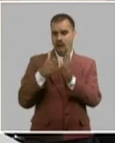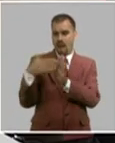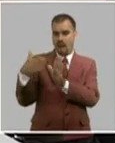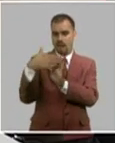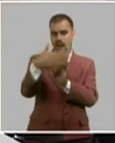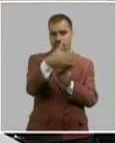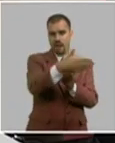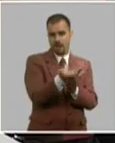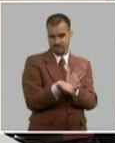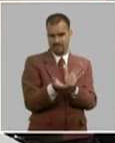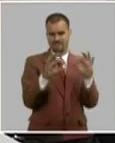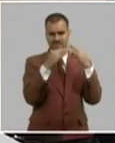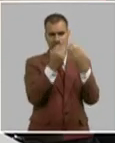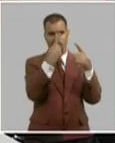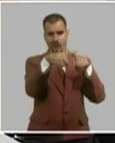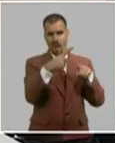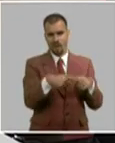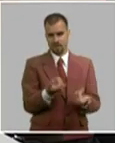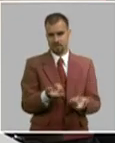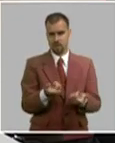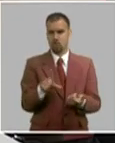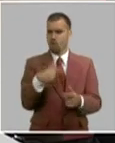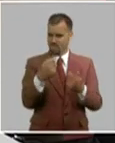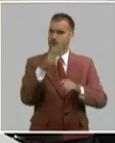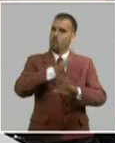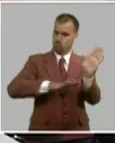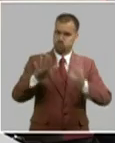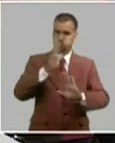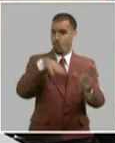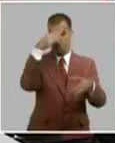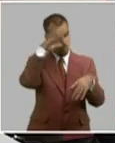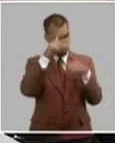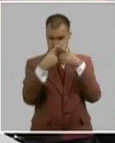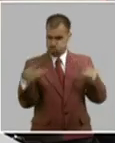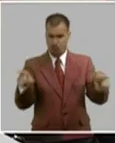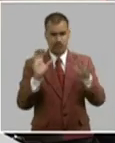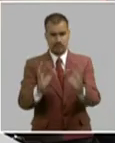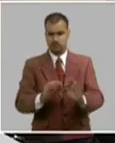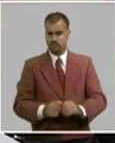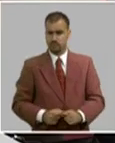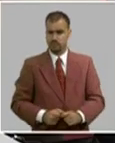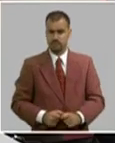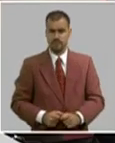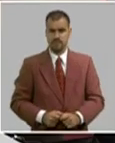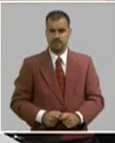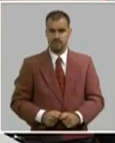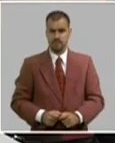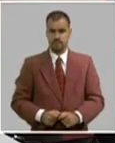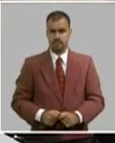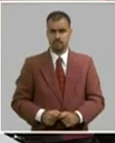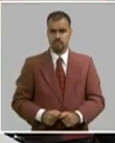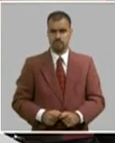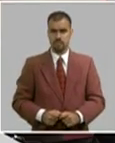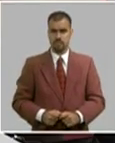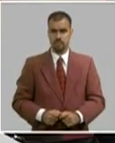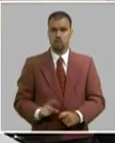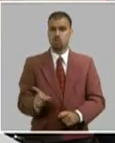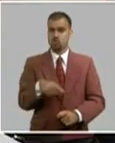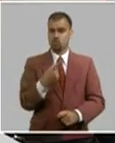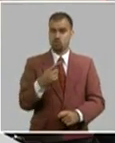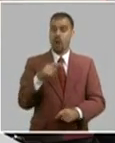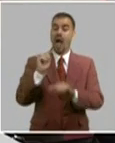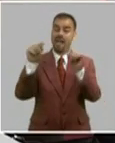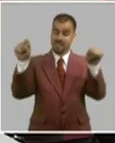al socialismo a todos los lugares del país, convertir el discurso también en la comunicación en cada